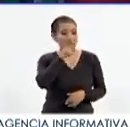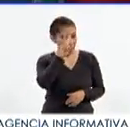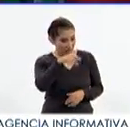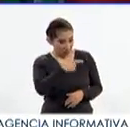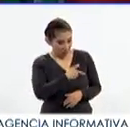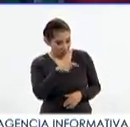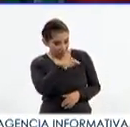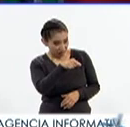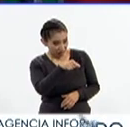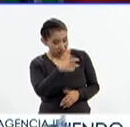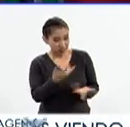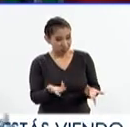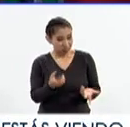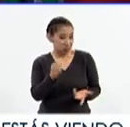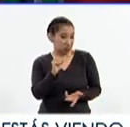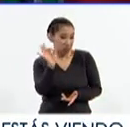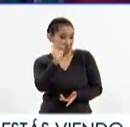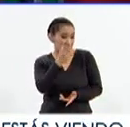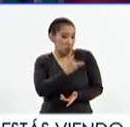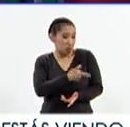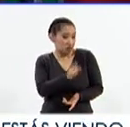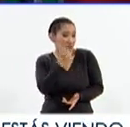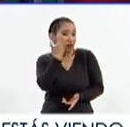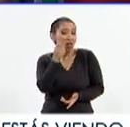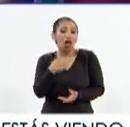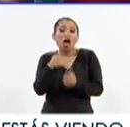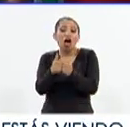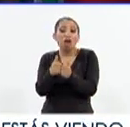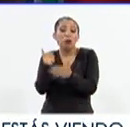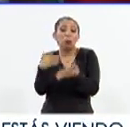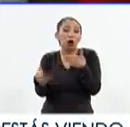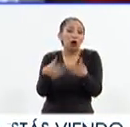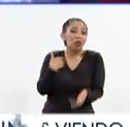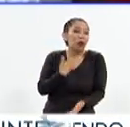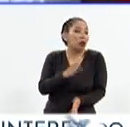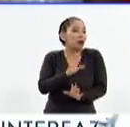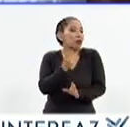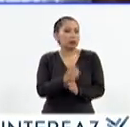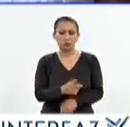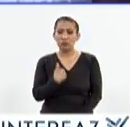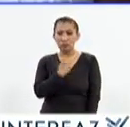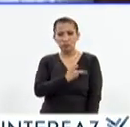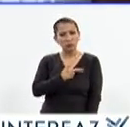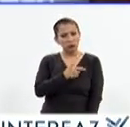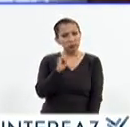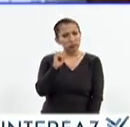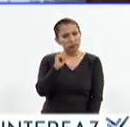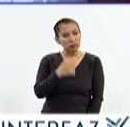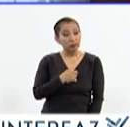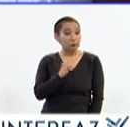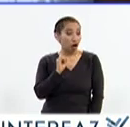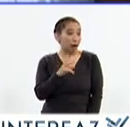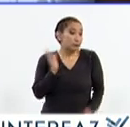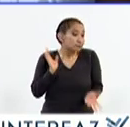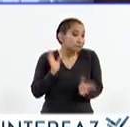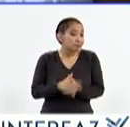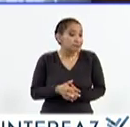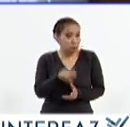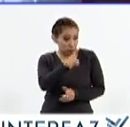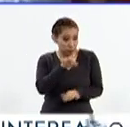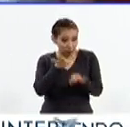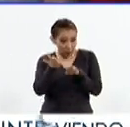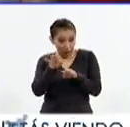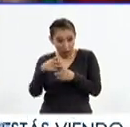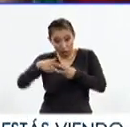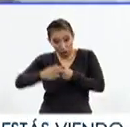¿realmente te gusta? Dice, puede que no te guste y que nada más quieras estar ahí por moda, por algo así. Digo, a mí sí me gusta. Me dice, bueno, sí, vas a